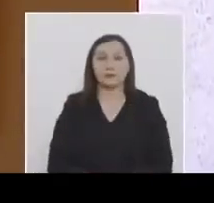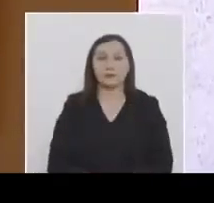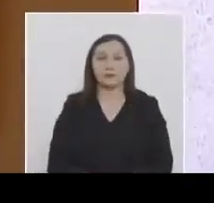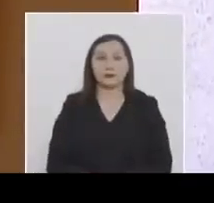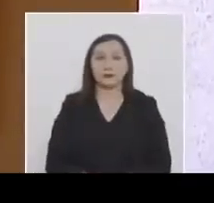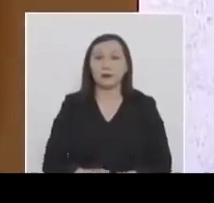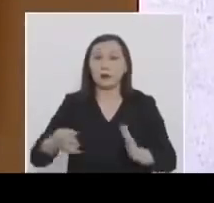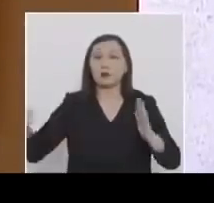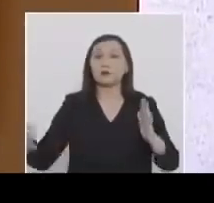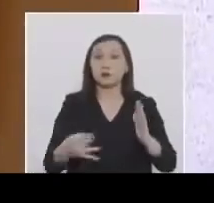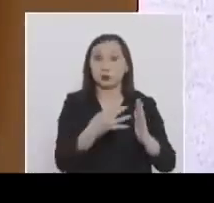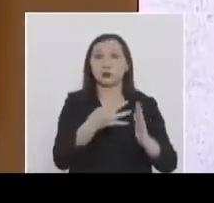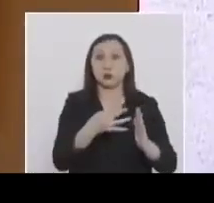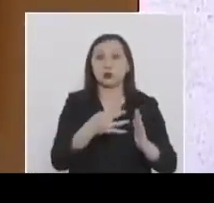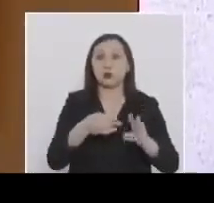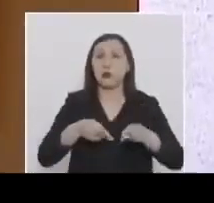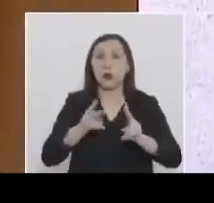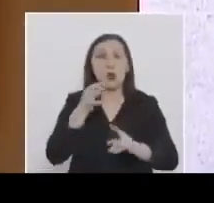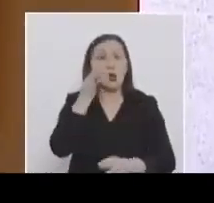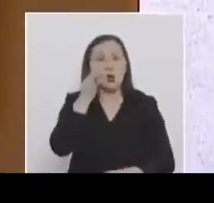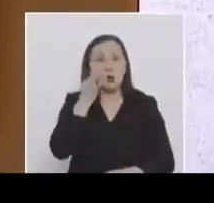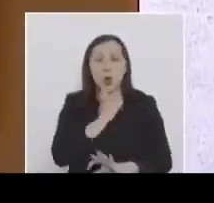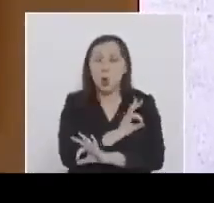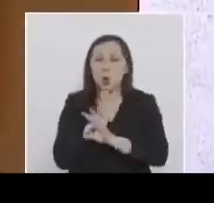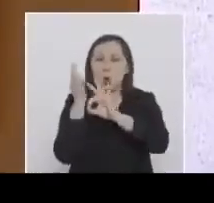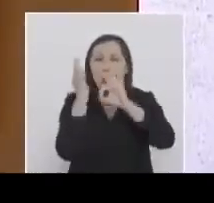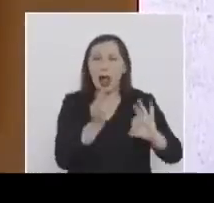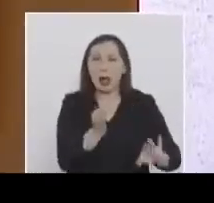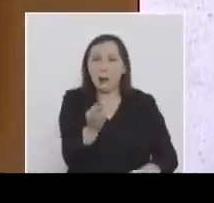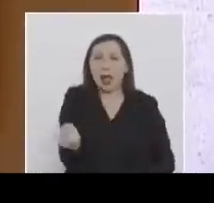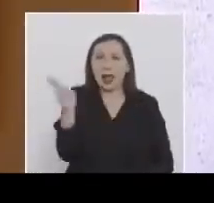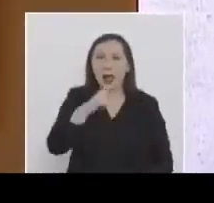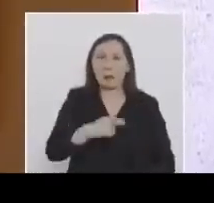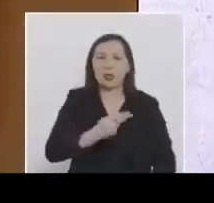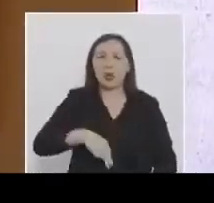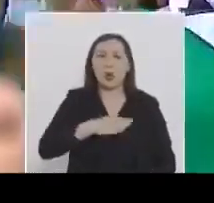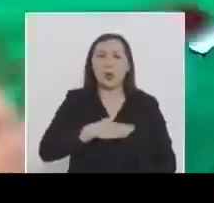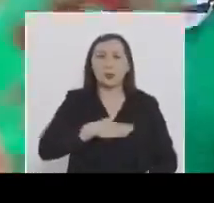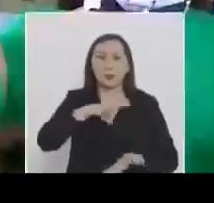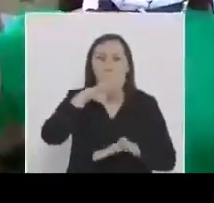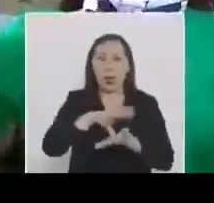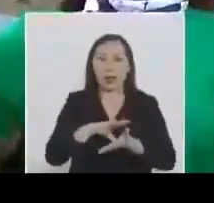Y violaciones a los derechos humanos que nunca más se repetirán en nuestro país.